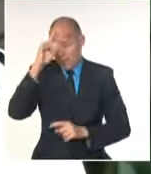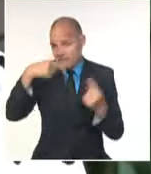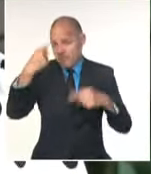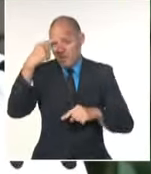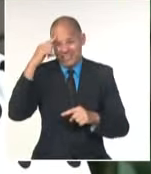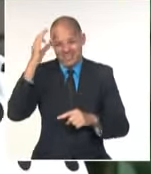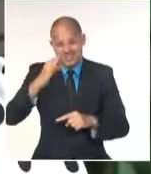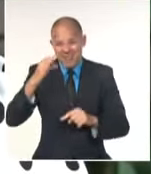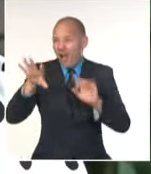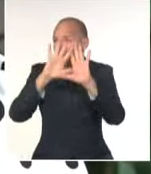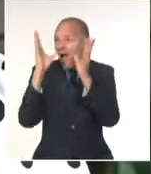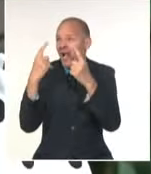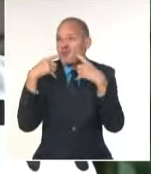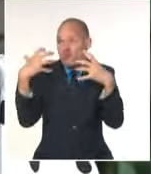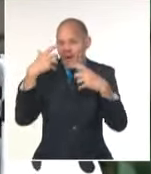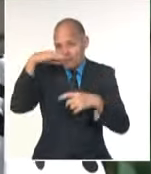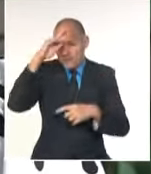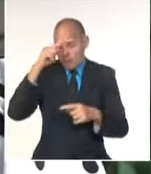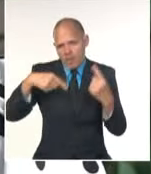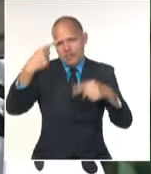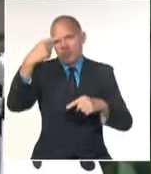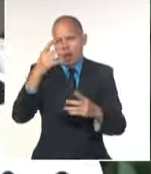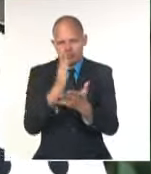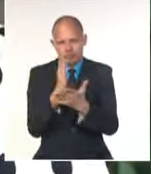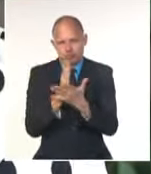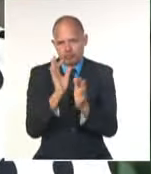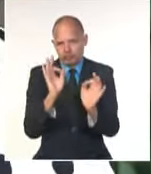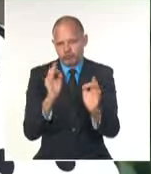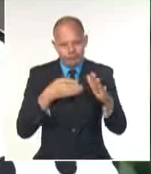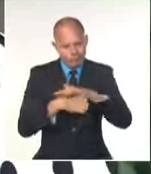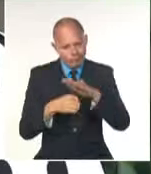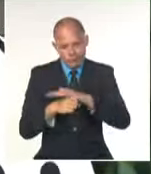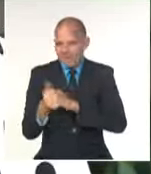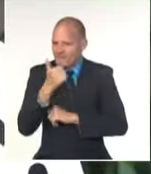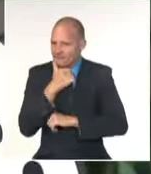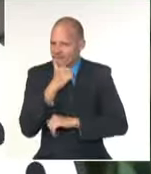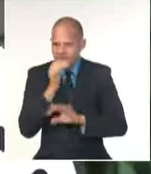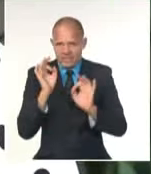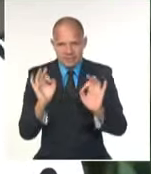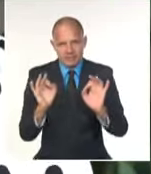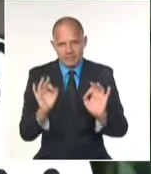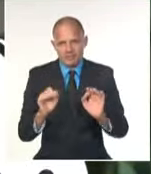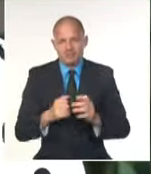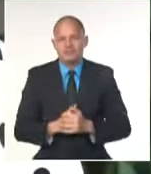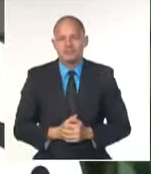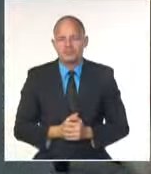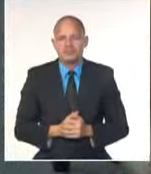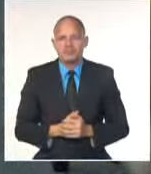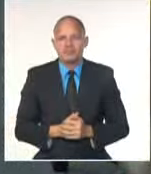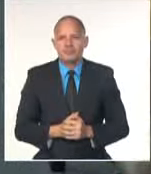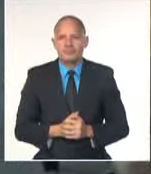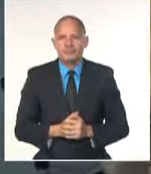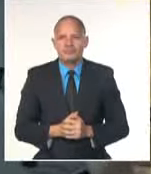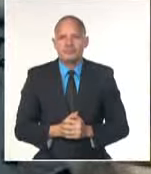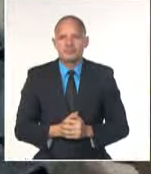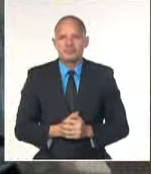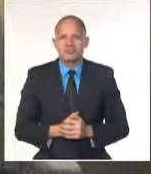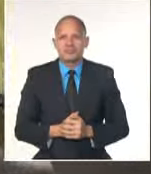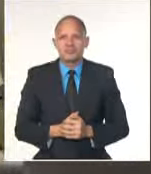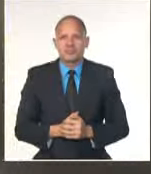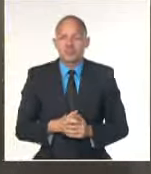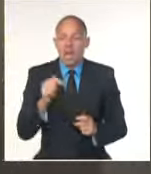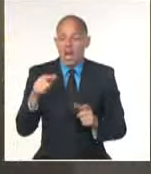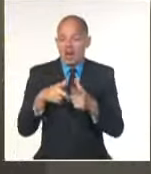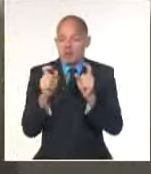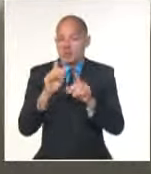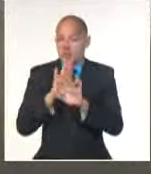como una vanguardia en los procesos educativos, no solo por el acceso, sino en términos de lo que sucede cualitativamente hablando. Durante el encuentro fueron